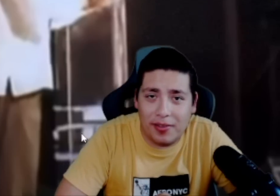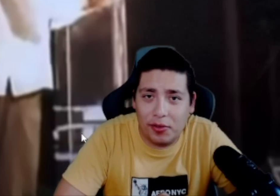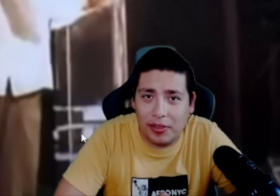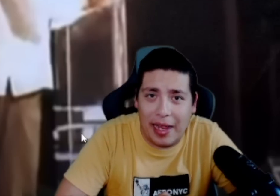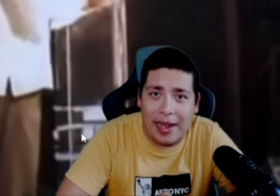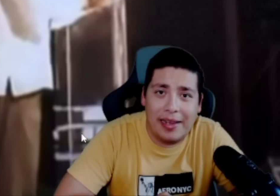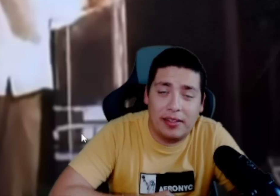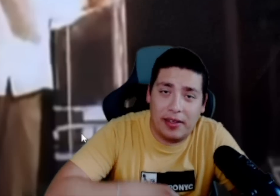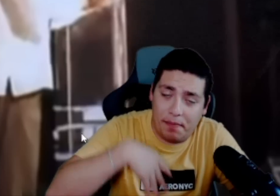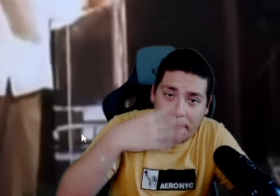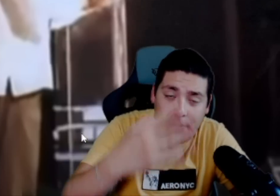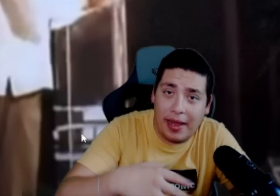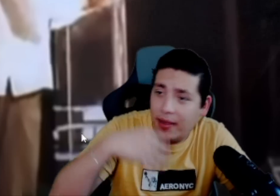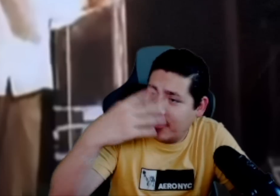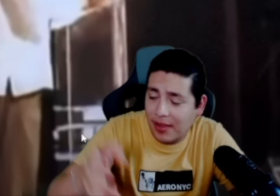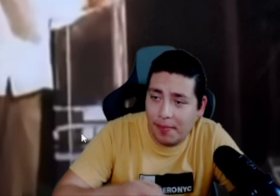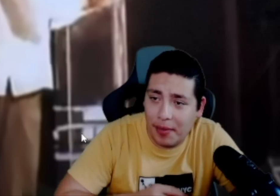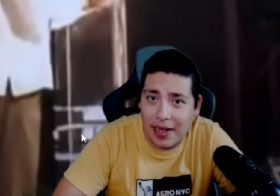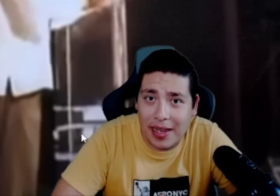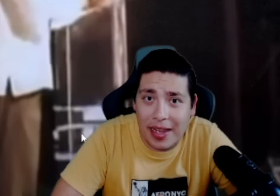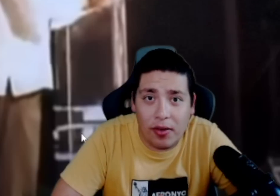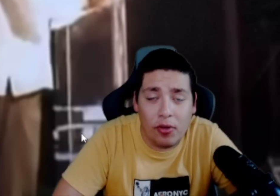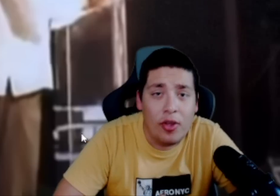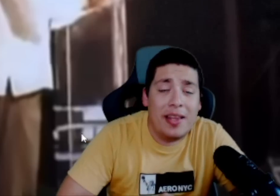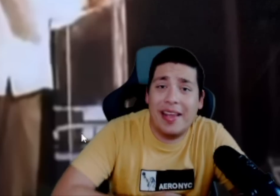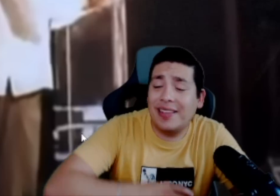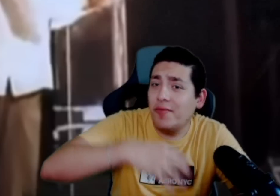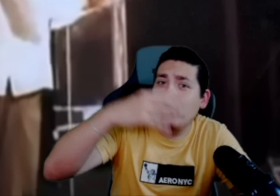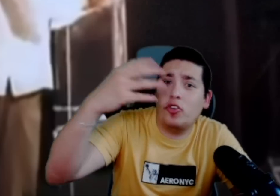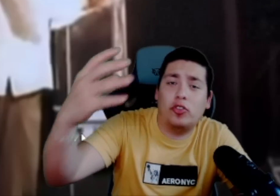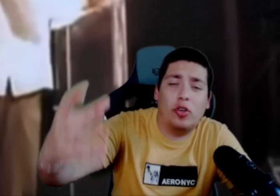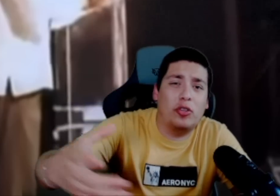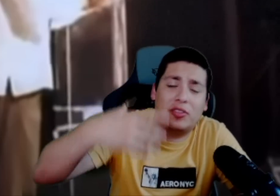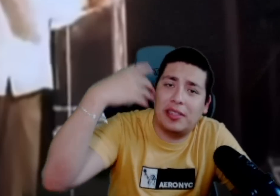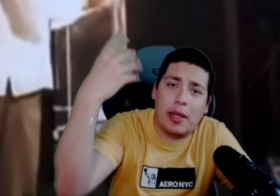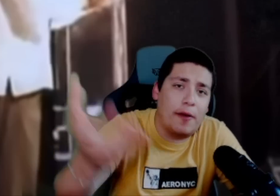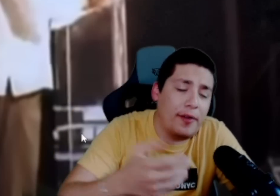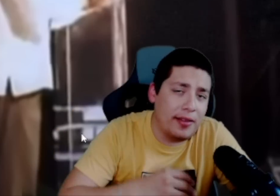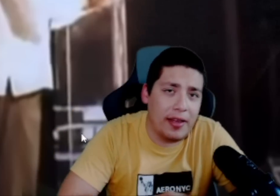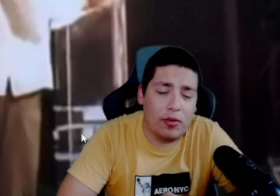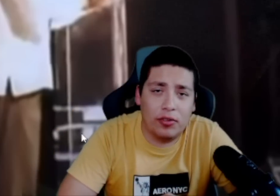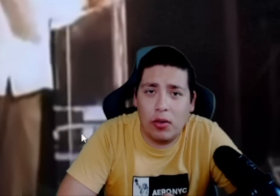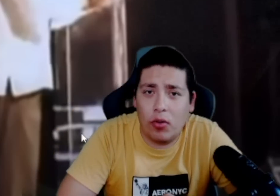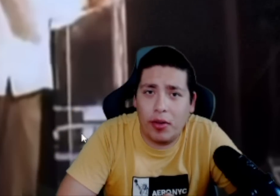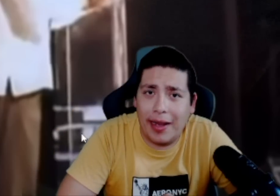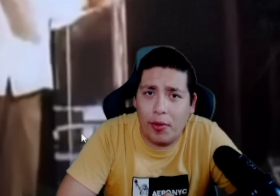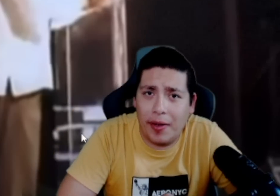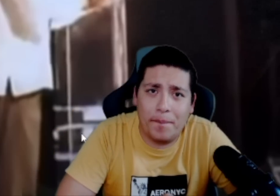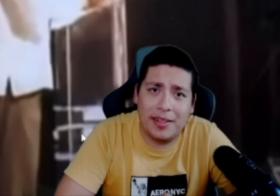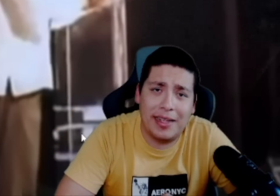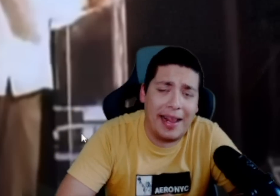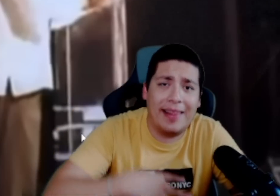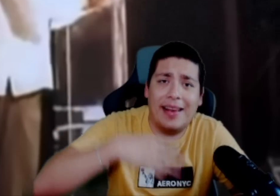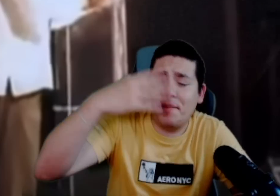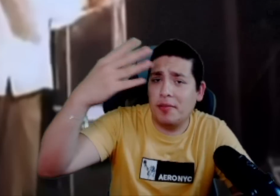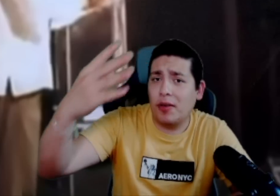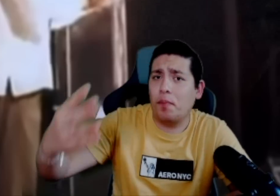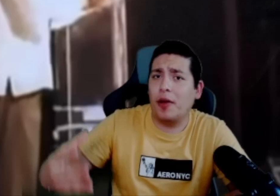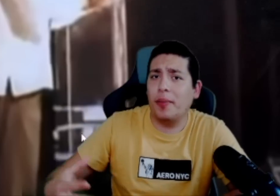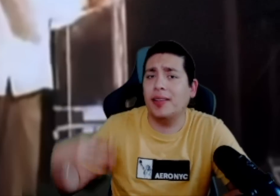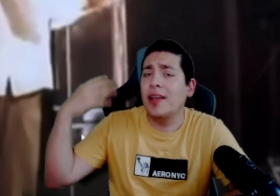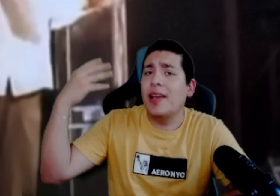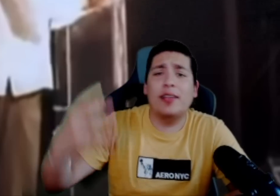Claudio X González, papá y también hijo, y así muchos otros que estaban al frente del Consejo Coordinador Empresarial de la